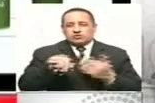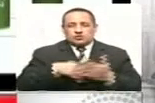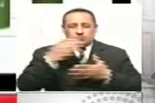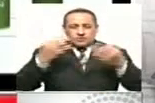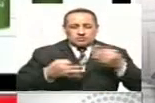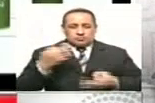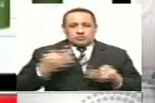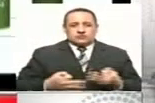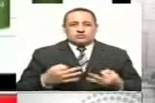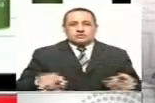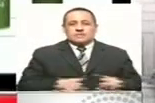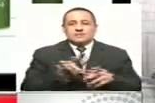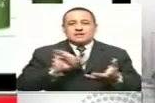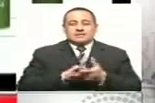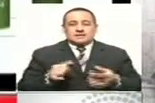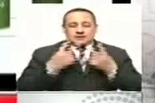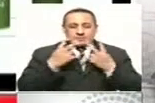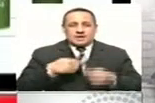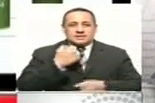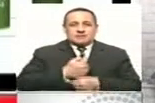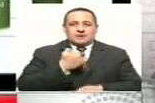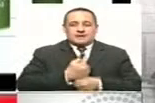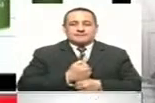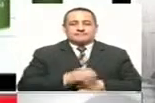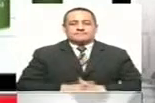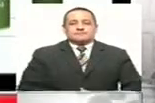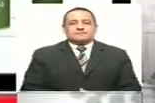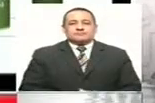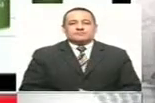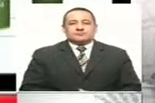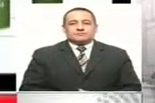presupuesto se llega a ejecutar.